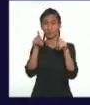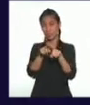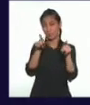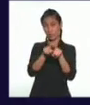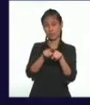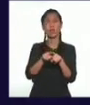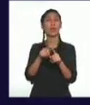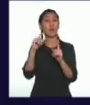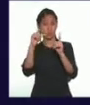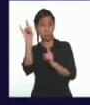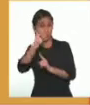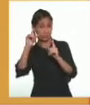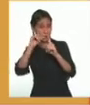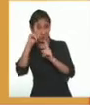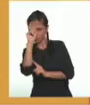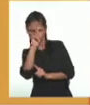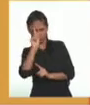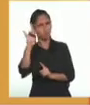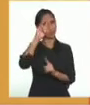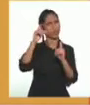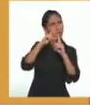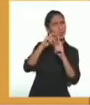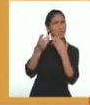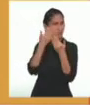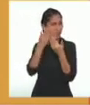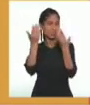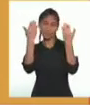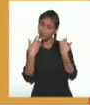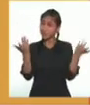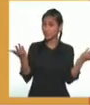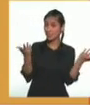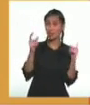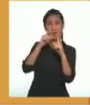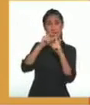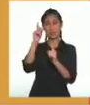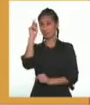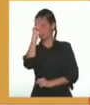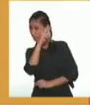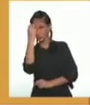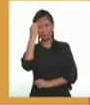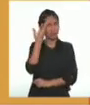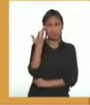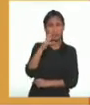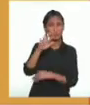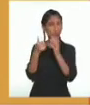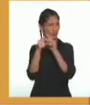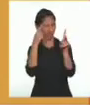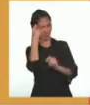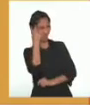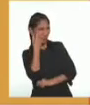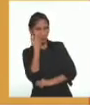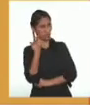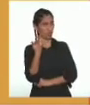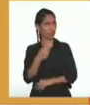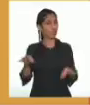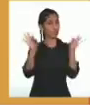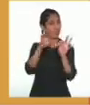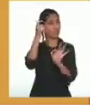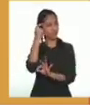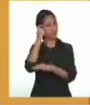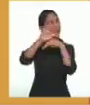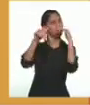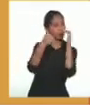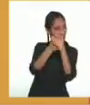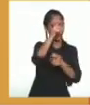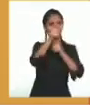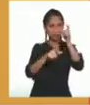palabras difíciles de comprender. Claro, no podemos utilizar palabras complicadas que no todos comprenden. Hay que pensar en todos